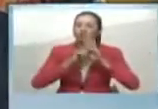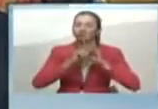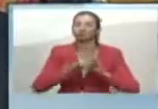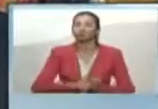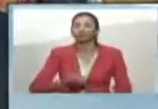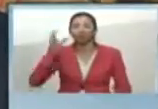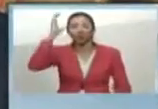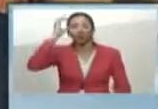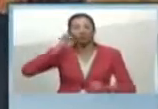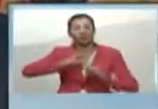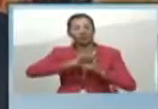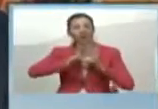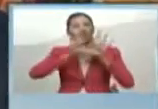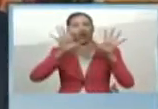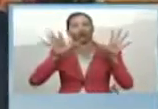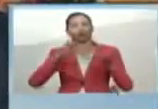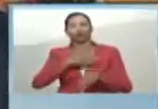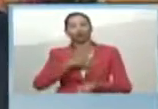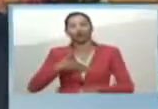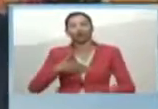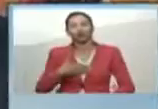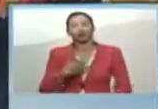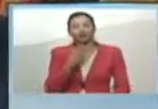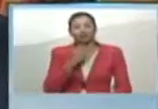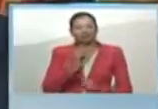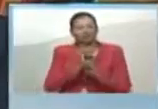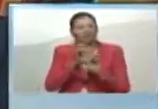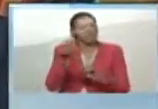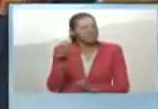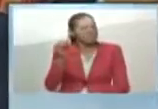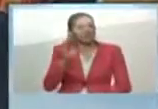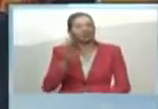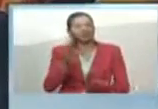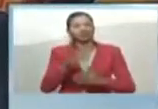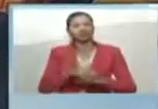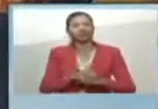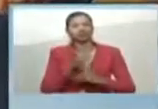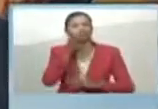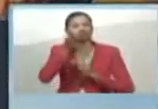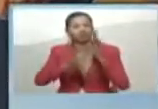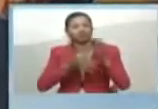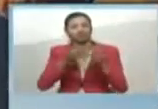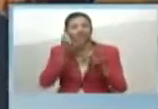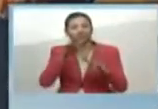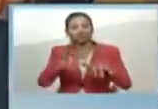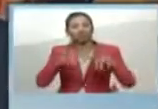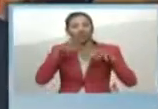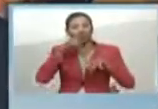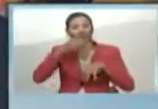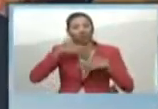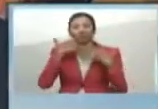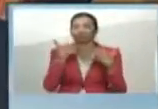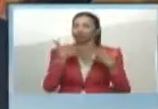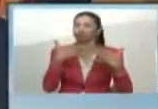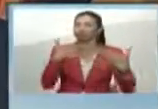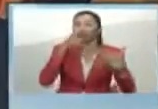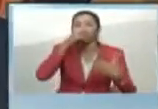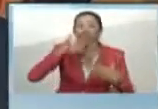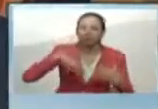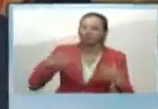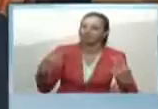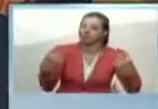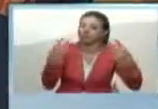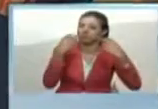conciencia, que es lo que yo quisiera destacar en esta noche frente a pueblo, pues, gente